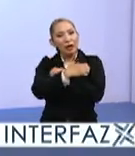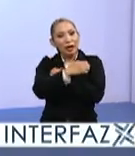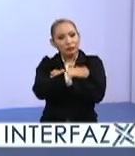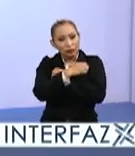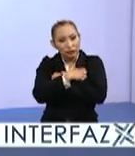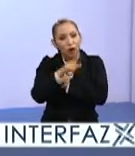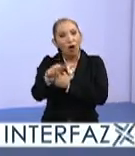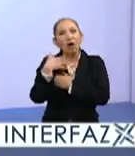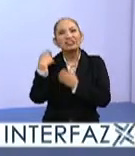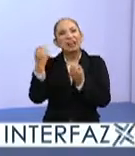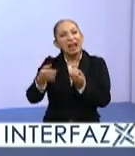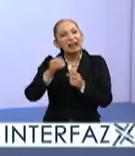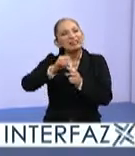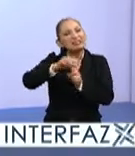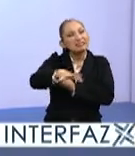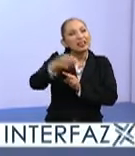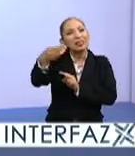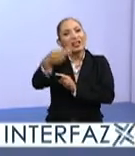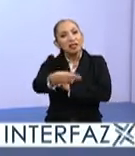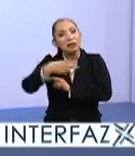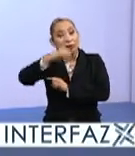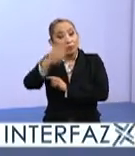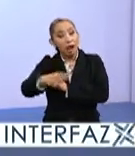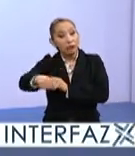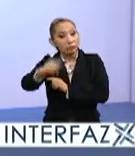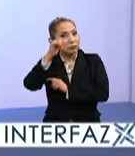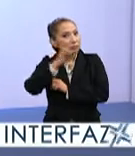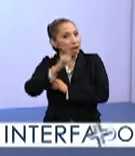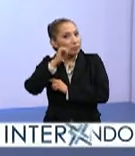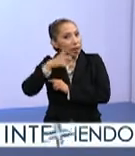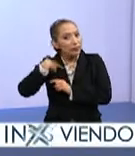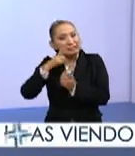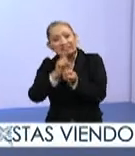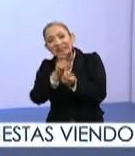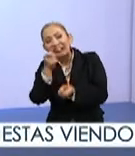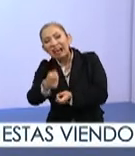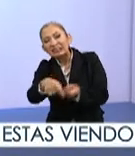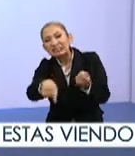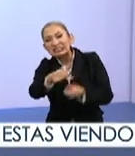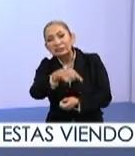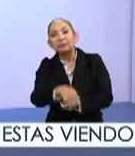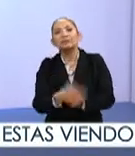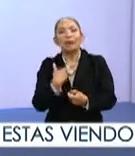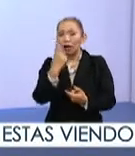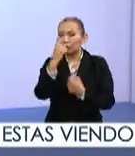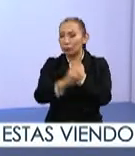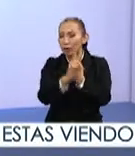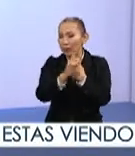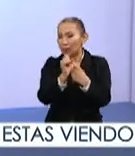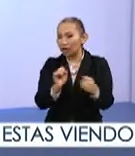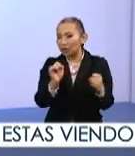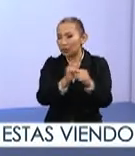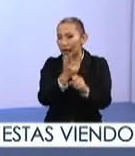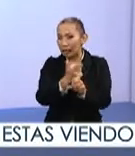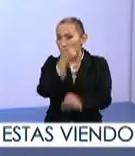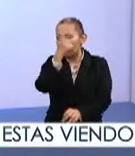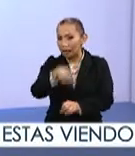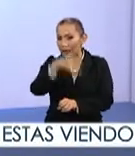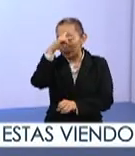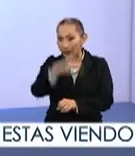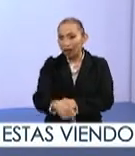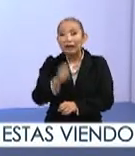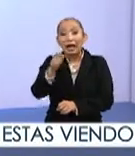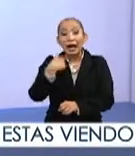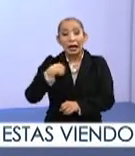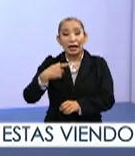educación, los impactos, la necesidad y la obligación de estar siempre cerca de ellos. Hay un problema social muy grave en nuestro país,